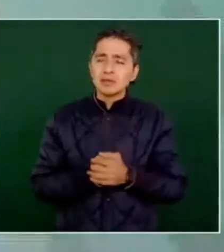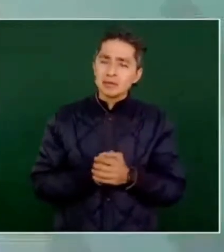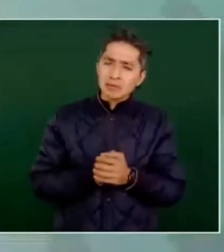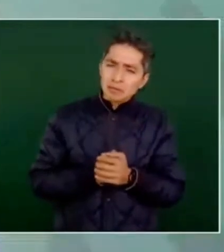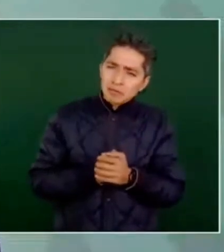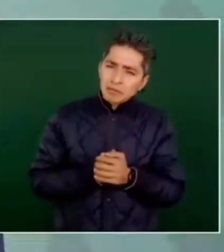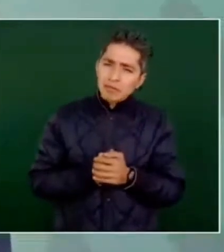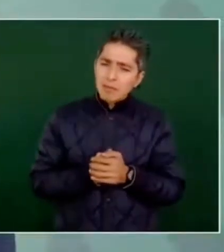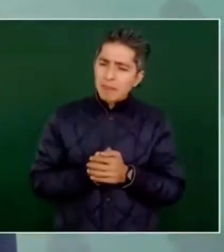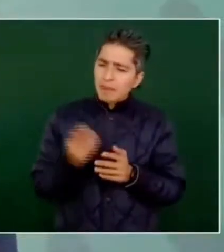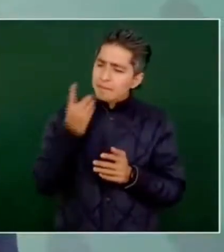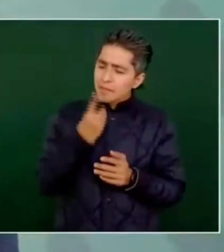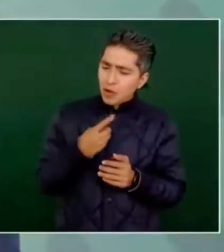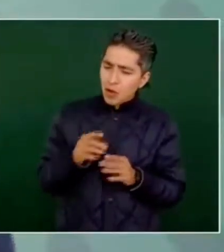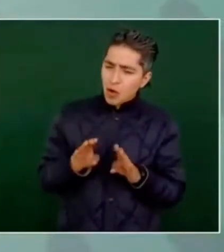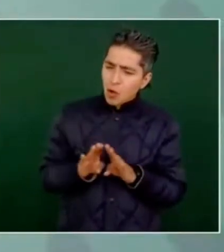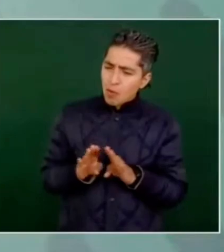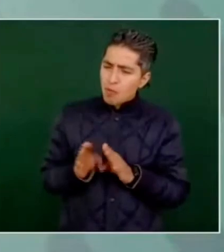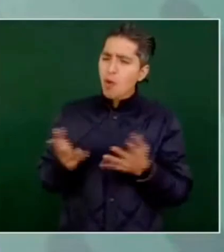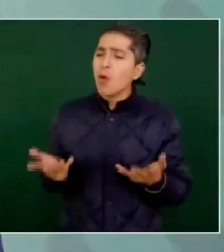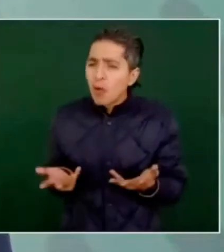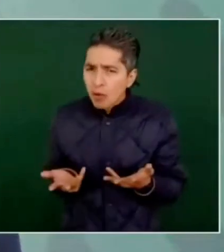cómo lo es.